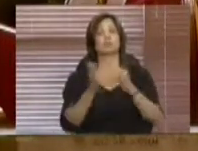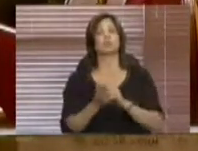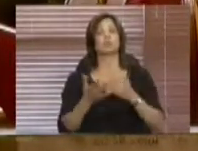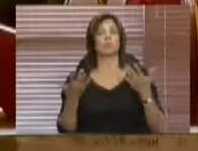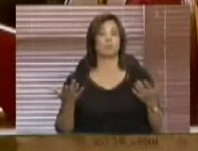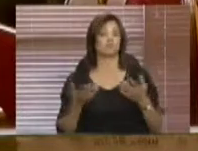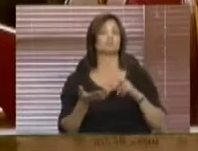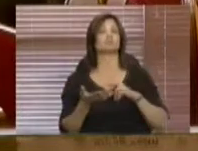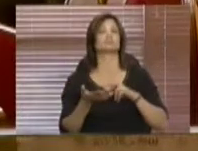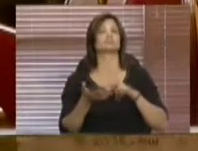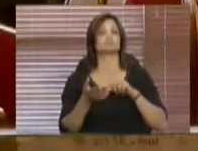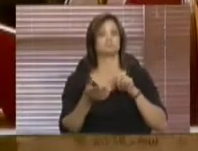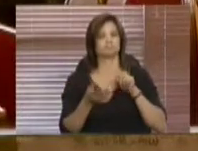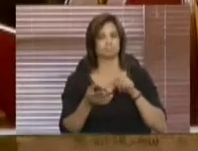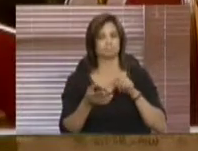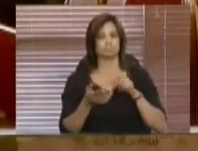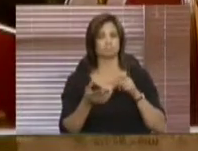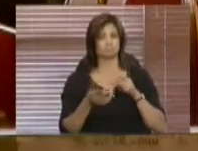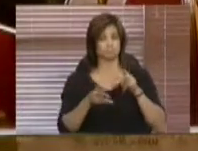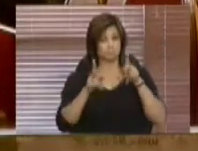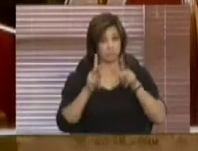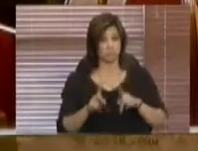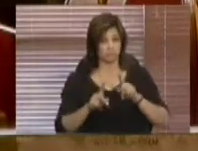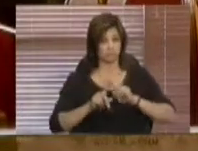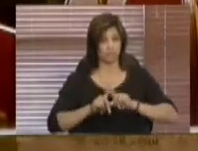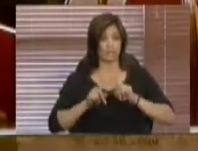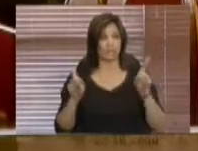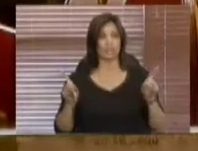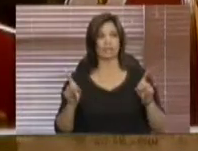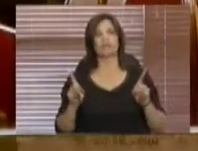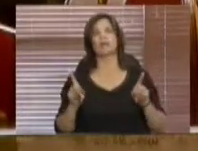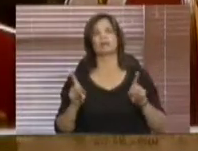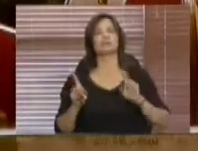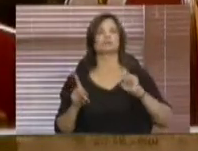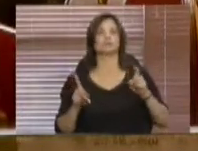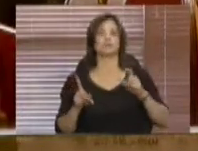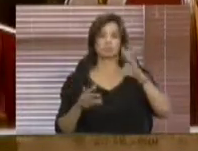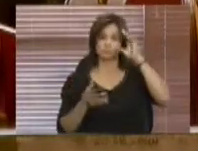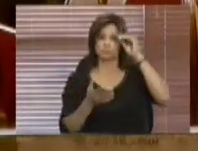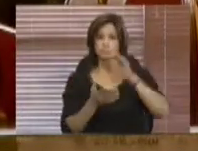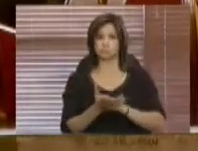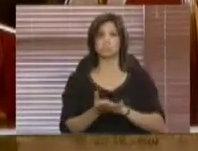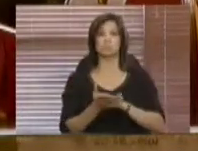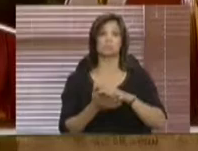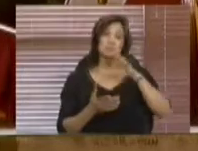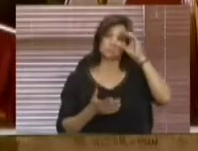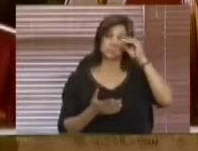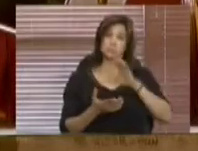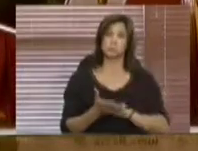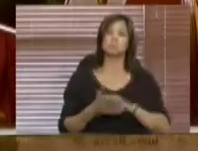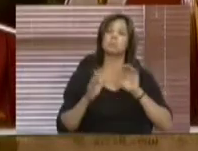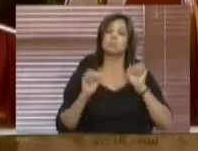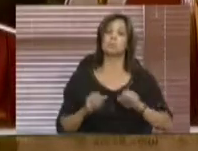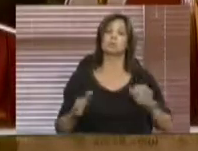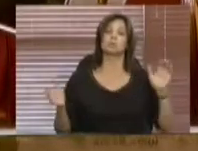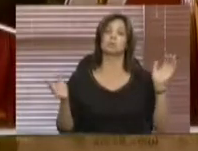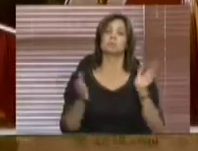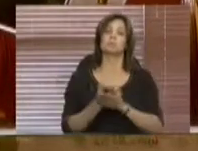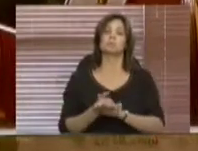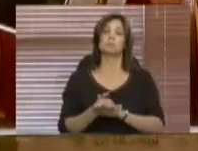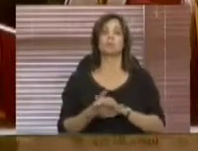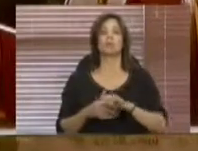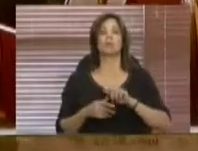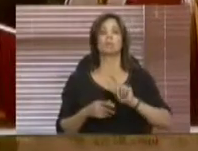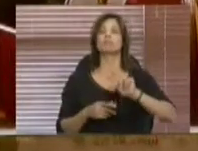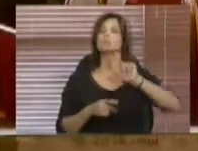cuando se tratare de una persona distinta de su ex esposo, mientras que el esposo podía casarse al